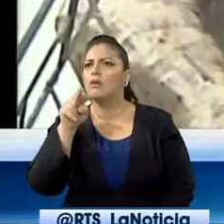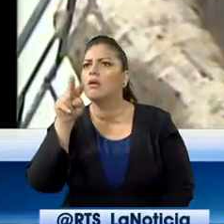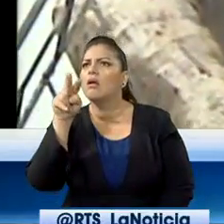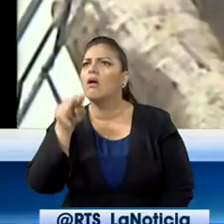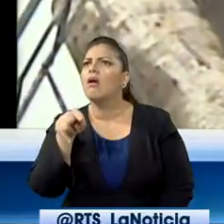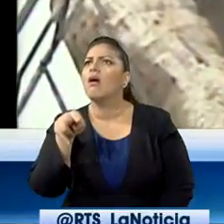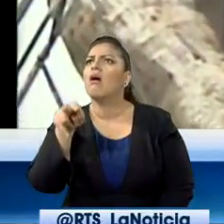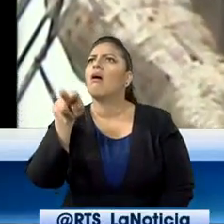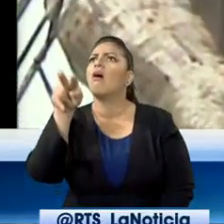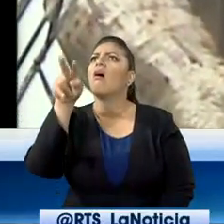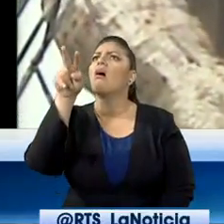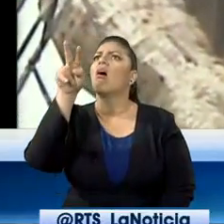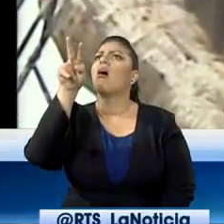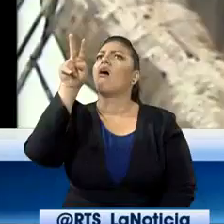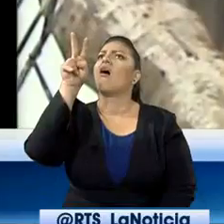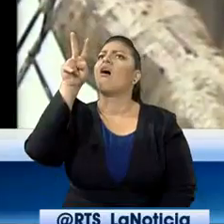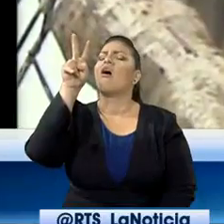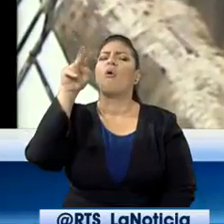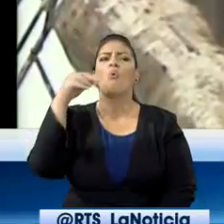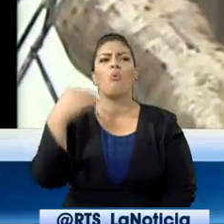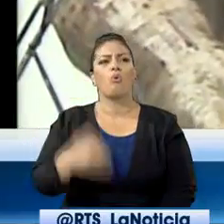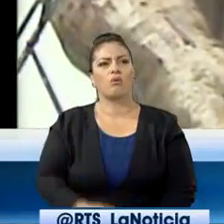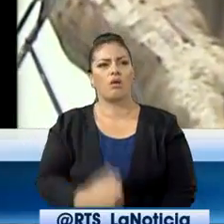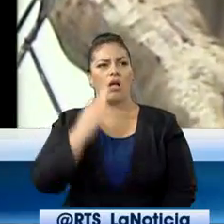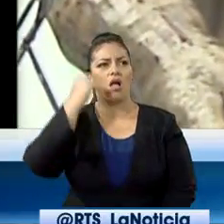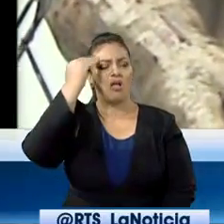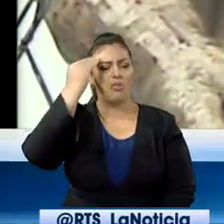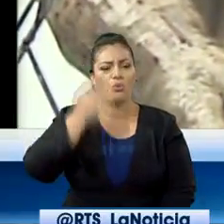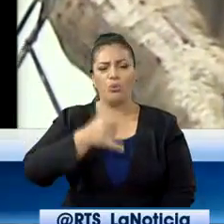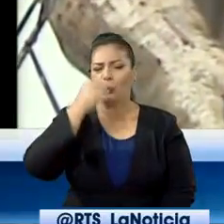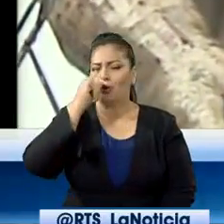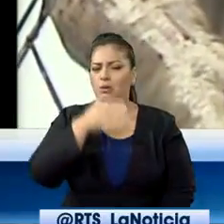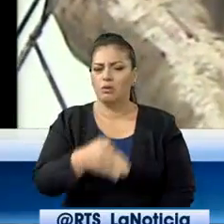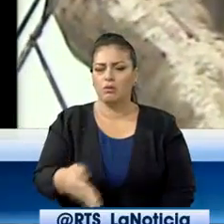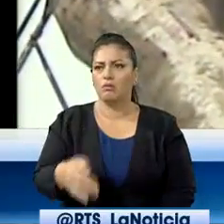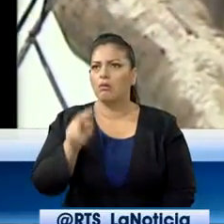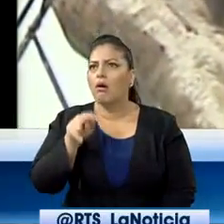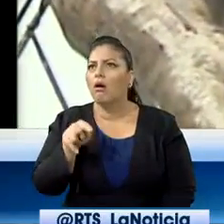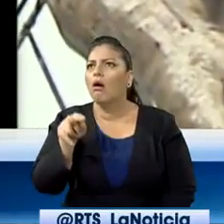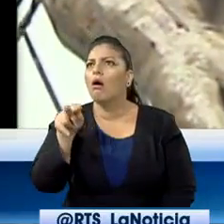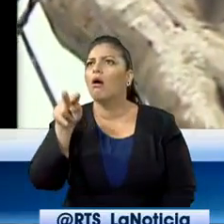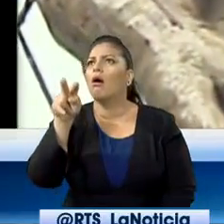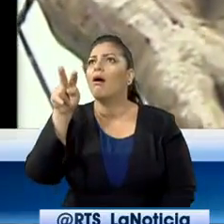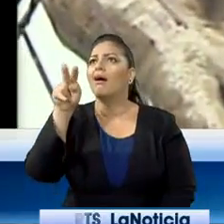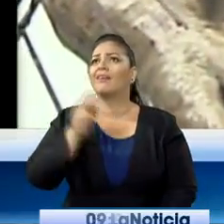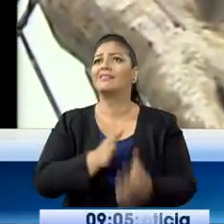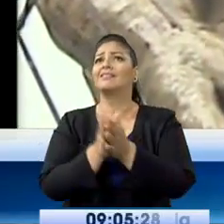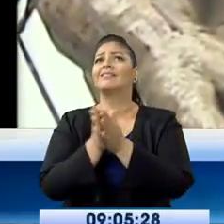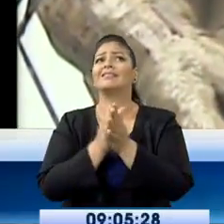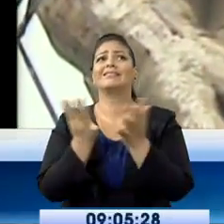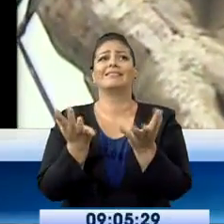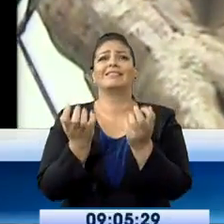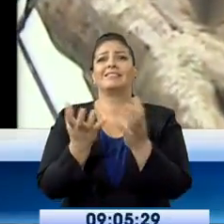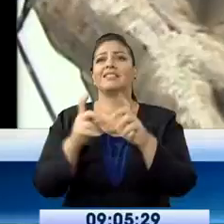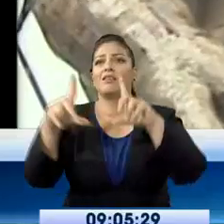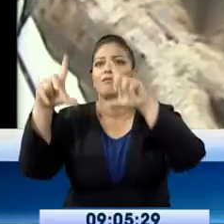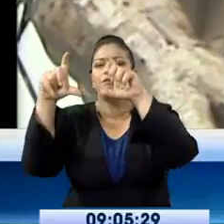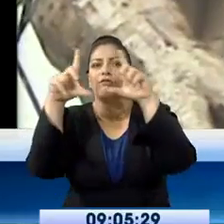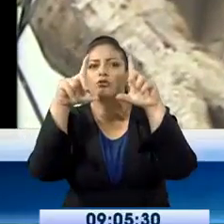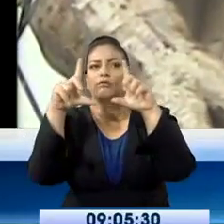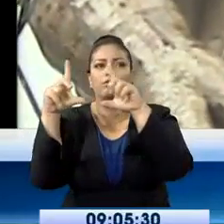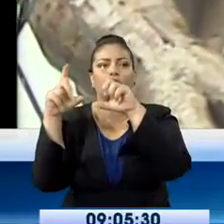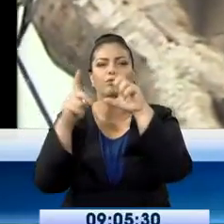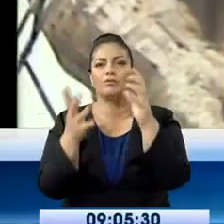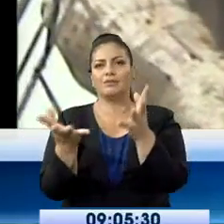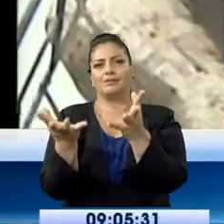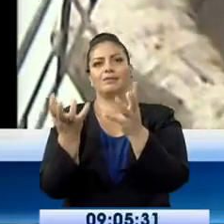los más pequeños, los adultos, todos ya están pensando en venir y tomarse la fotografía para el recuerdo, para